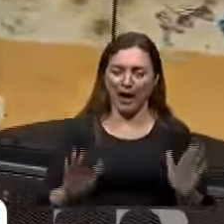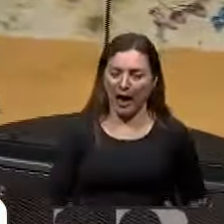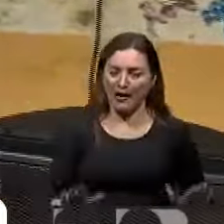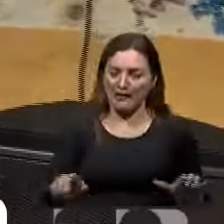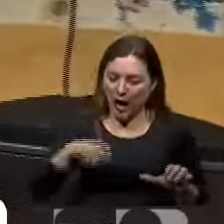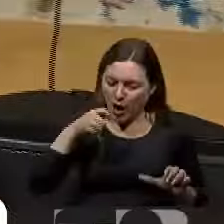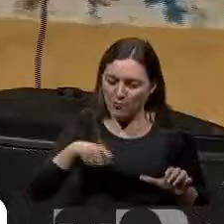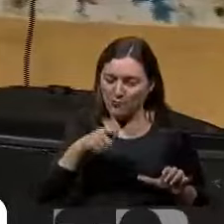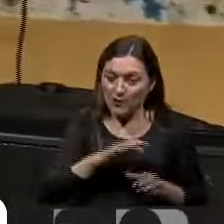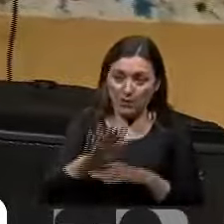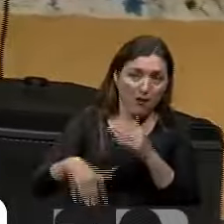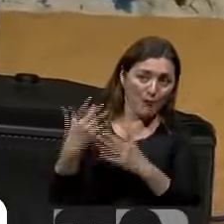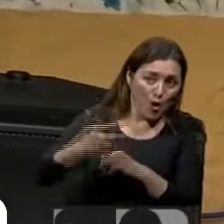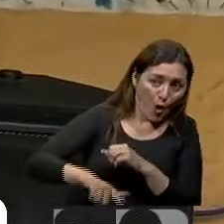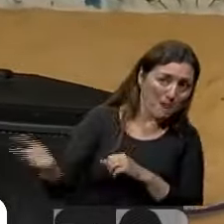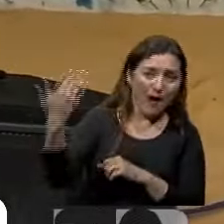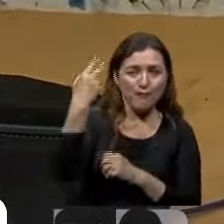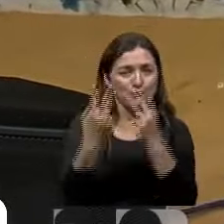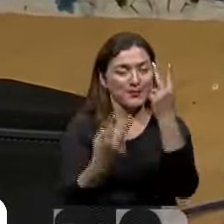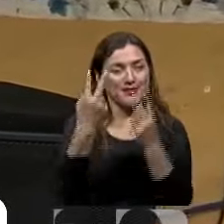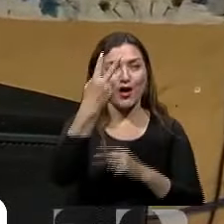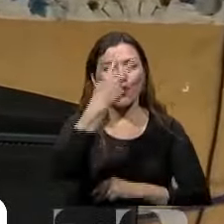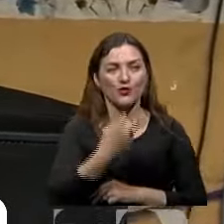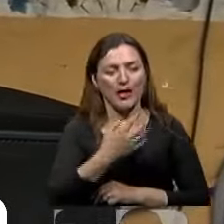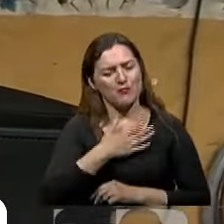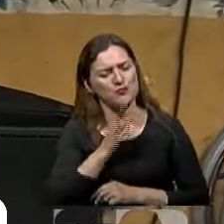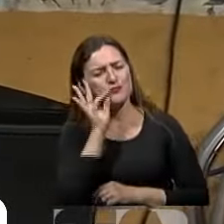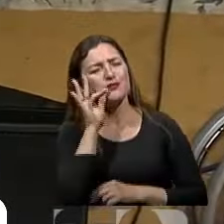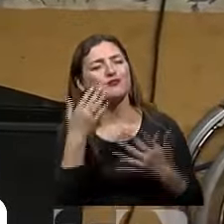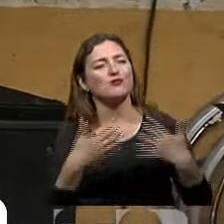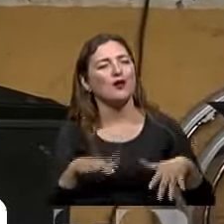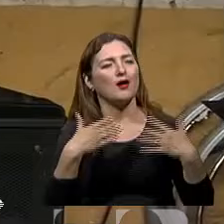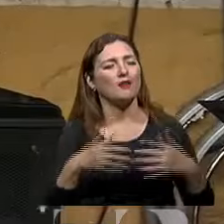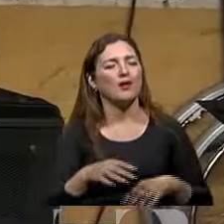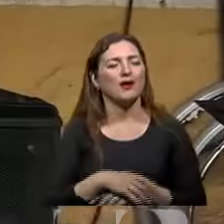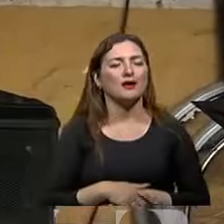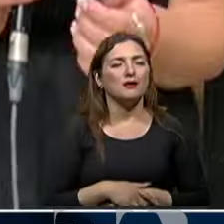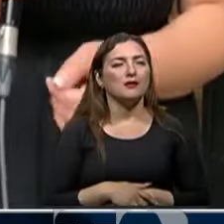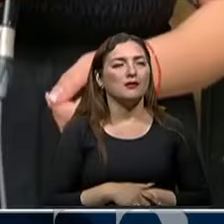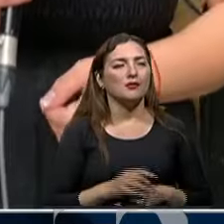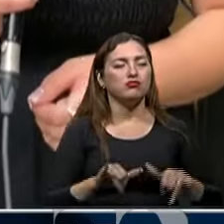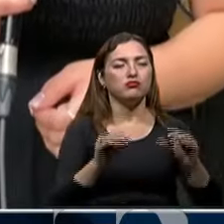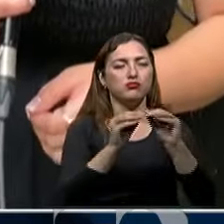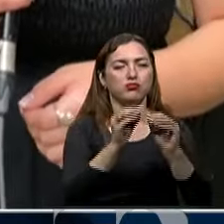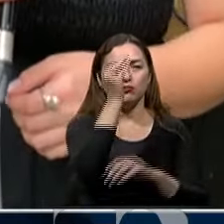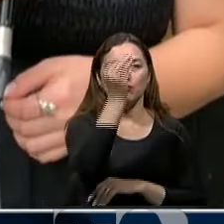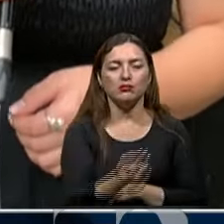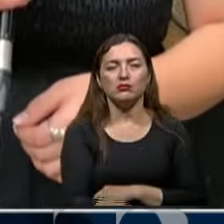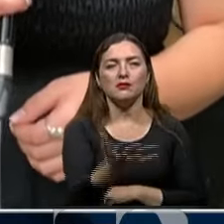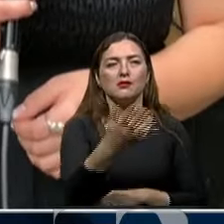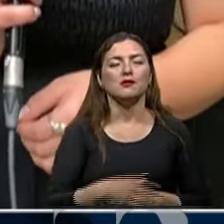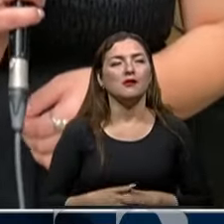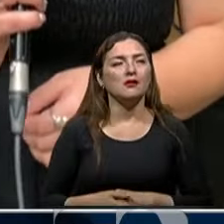vengan por Loja, visiten Landanqui y Hostería Mi Compadre, una deliciosa hueca gastronómica. Continúan en estudios. Buenos